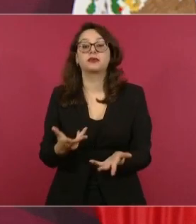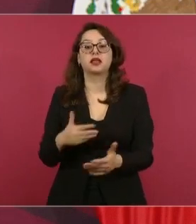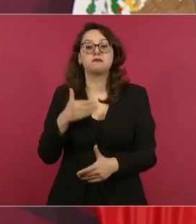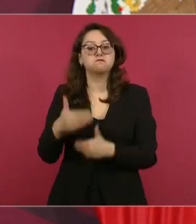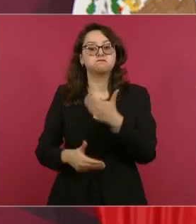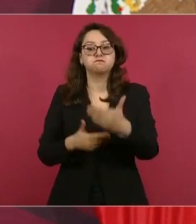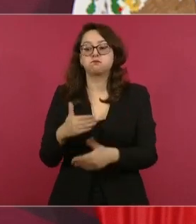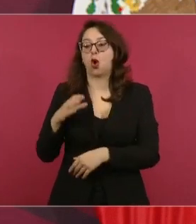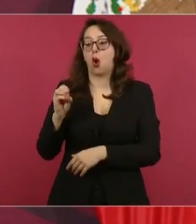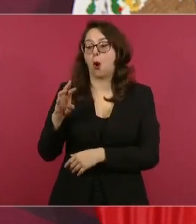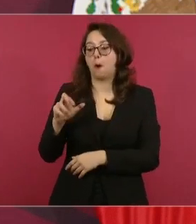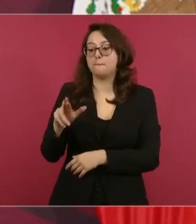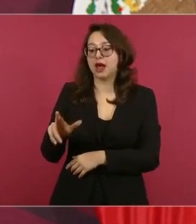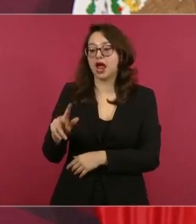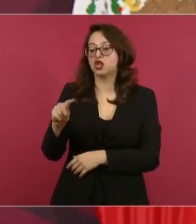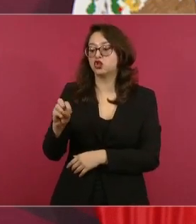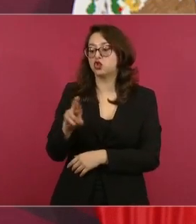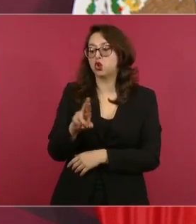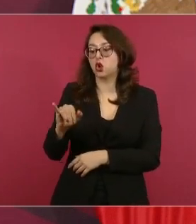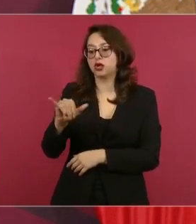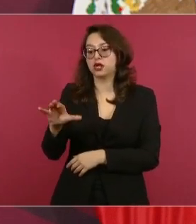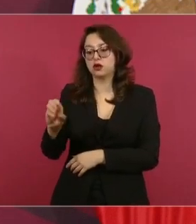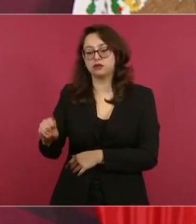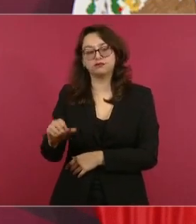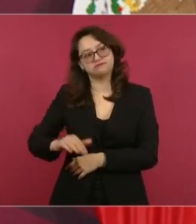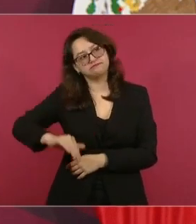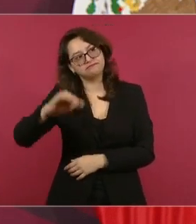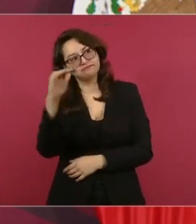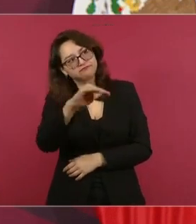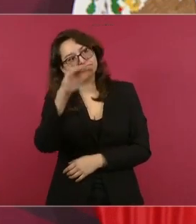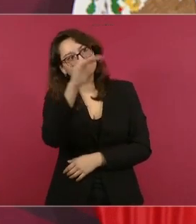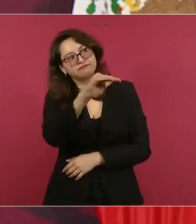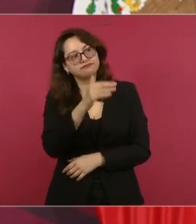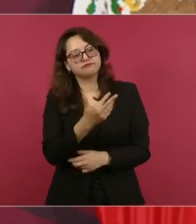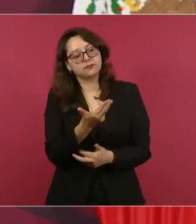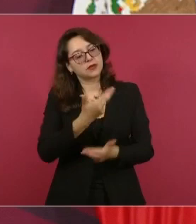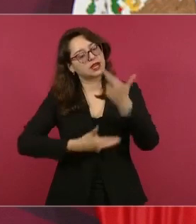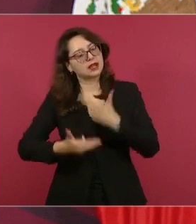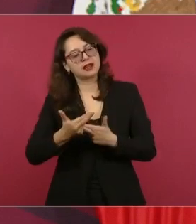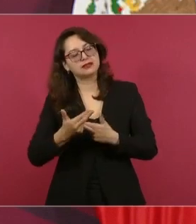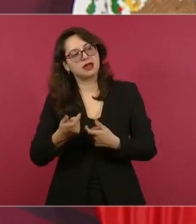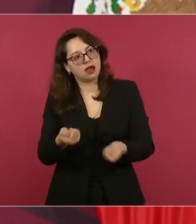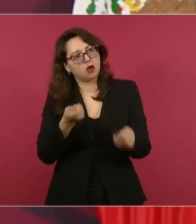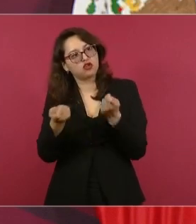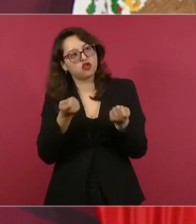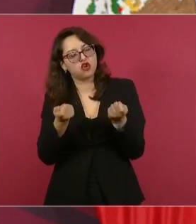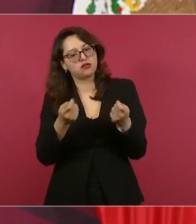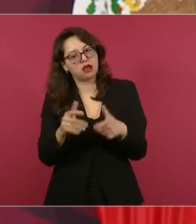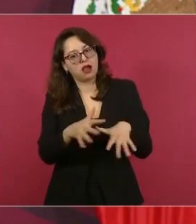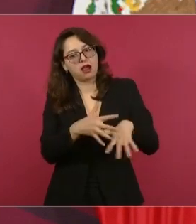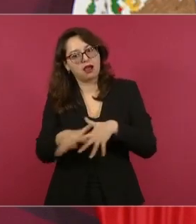empieza a demandar la devolución de la soberanía del canal,